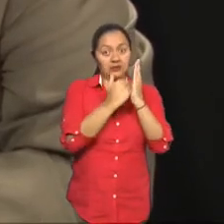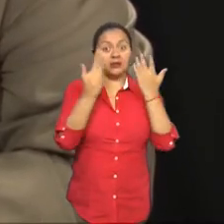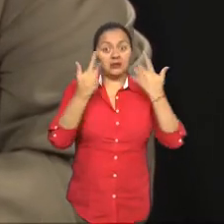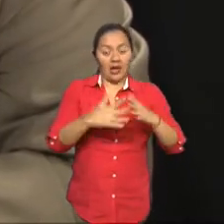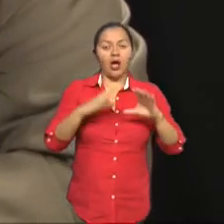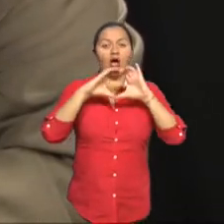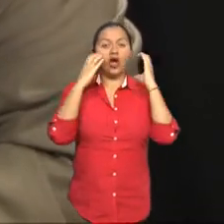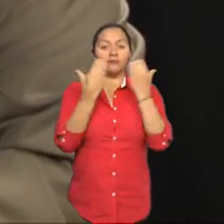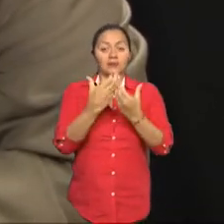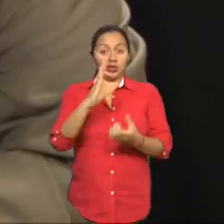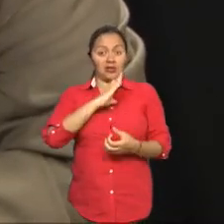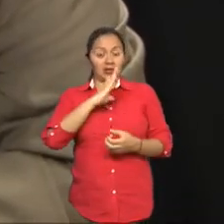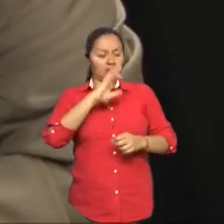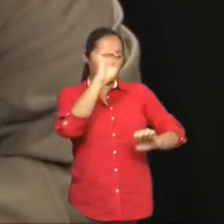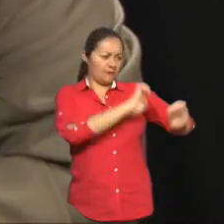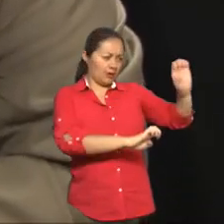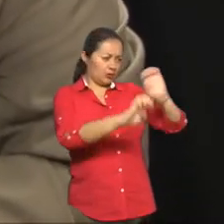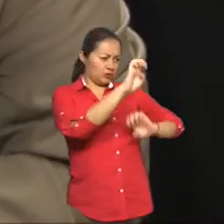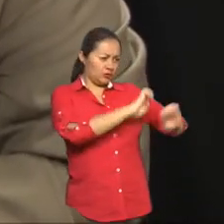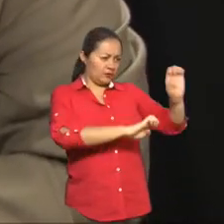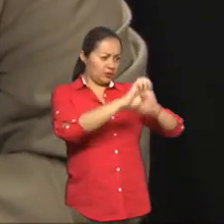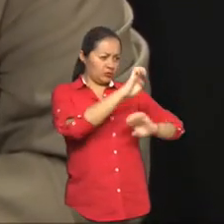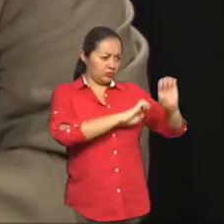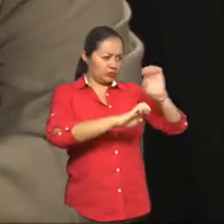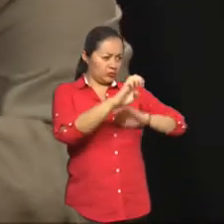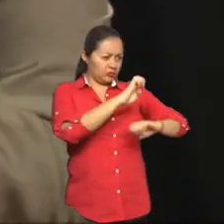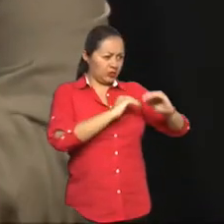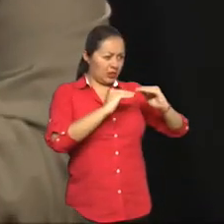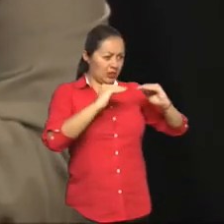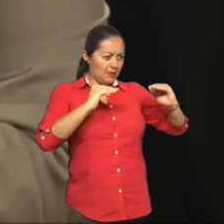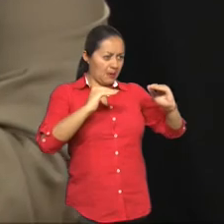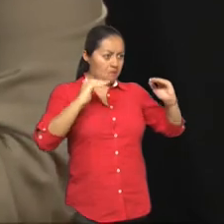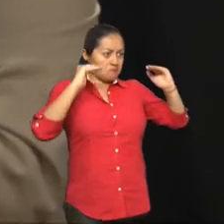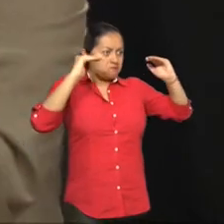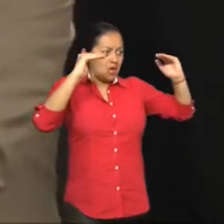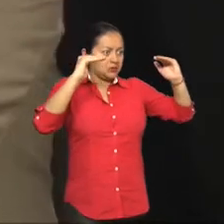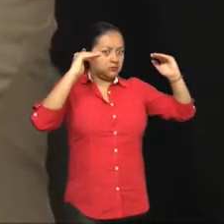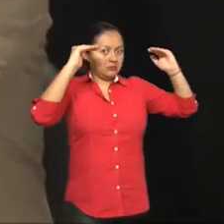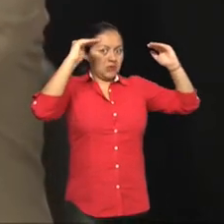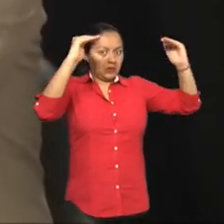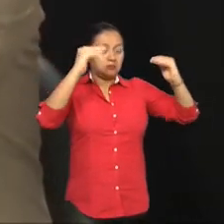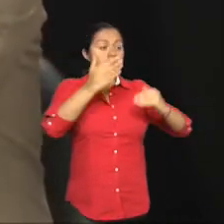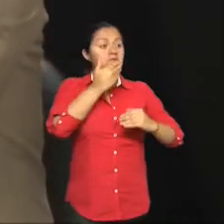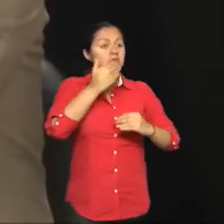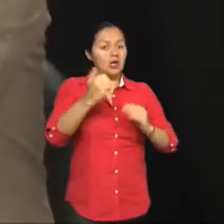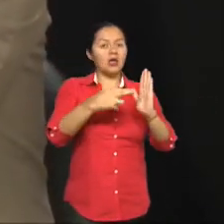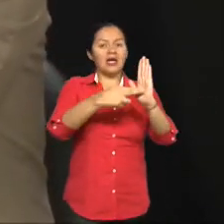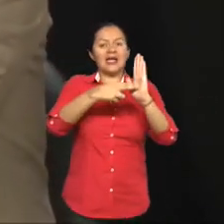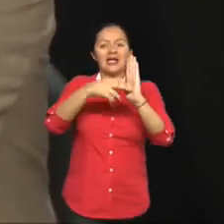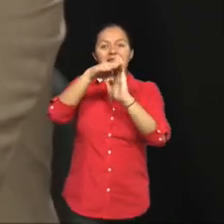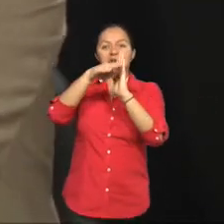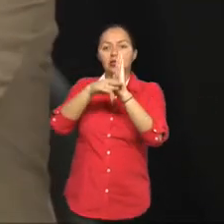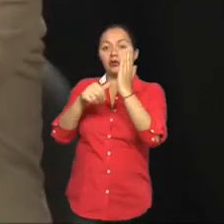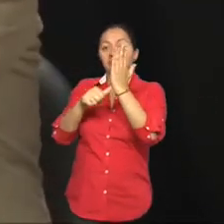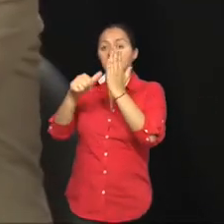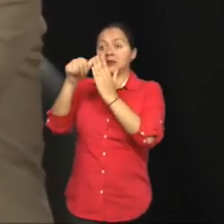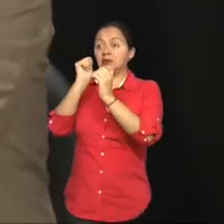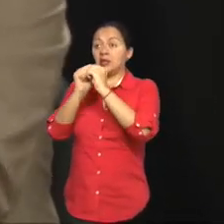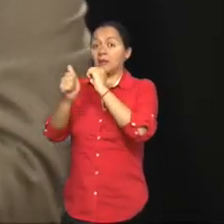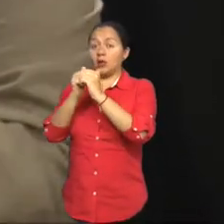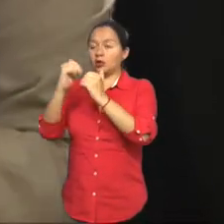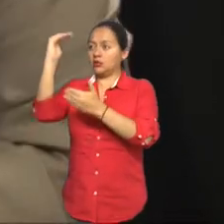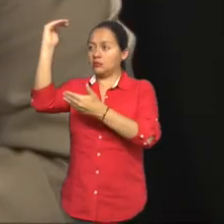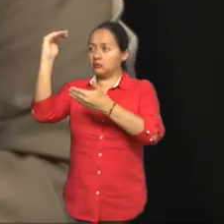chicos nuevos o los que ya han estado han mejorado su nivel y se compara con los requisitos que nos da el Ministerio del Deporte de ver quiénes